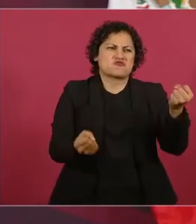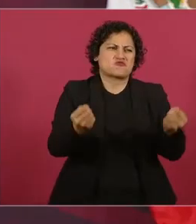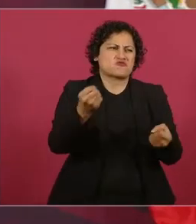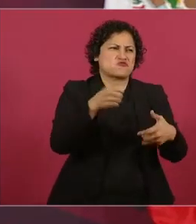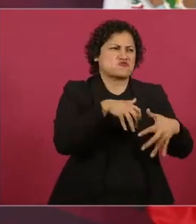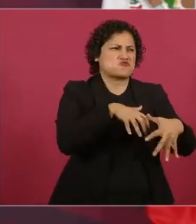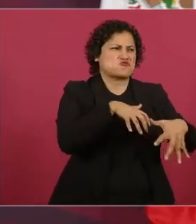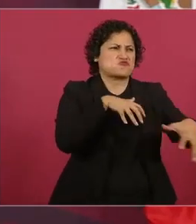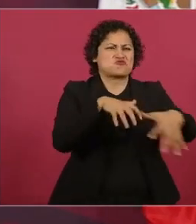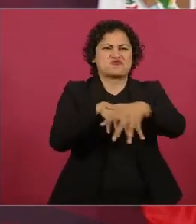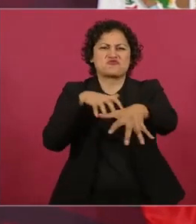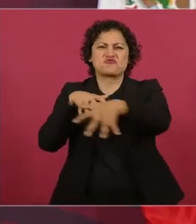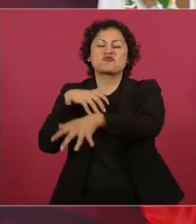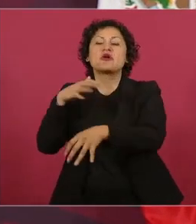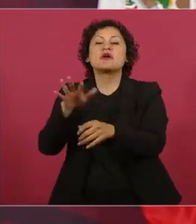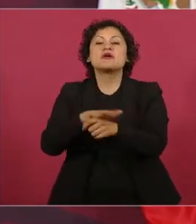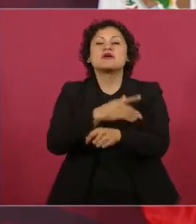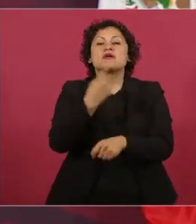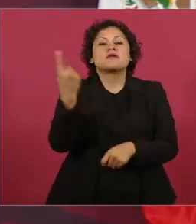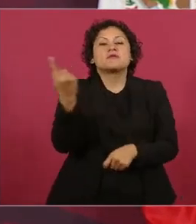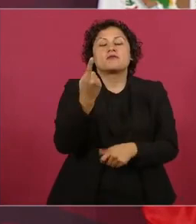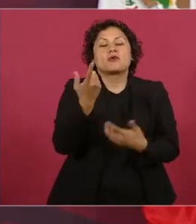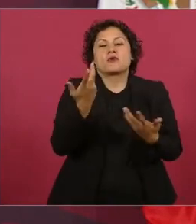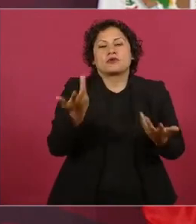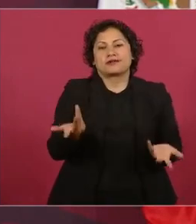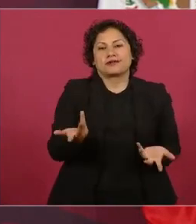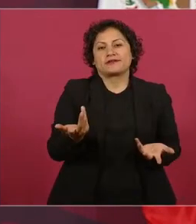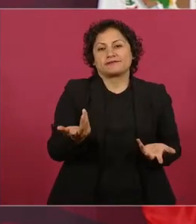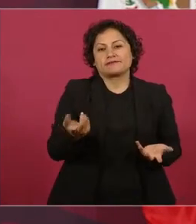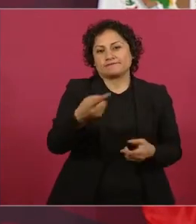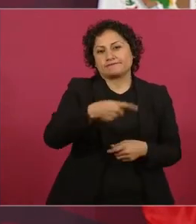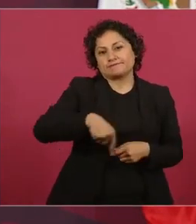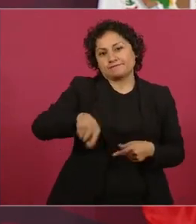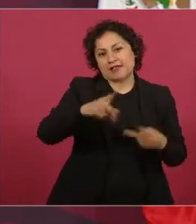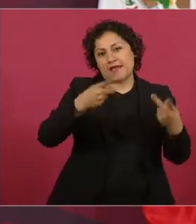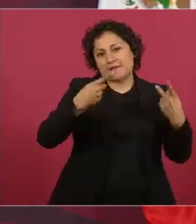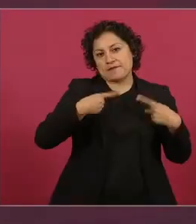pasar la Navidad aquí,